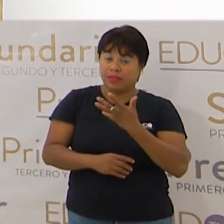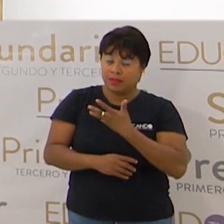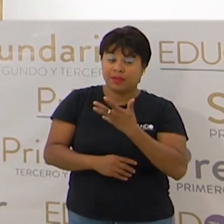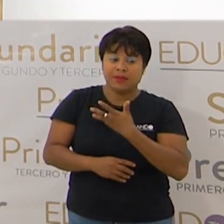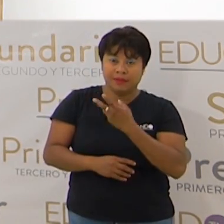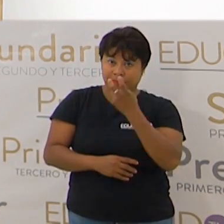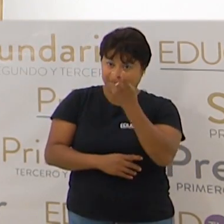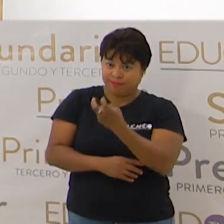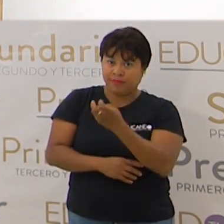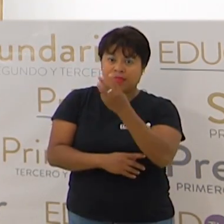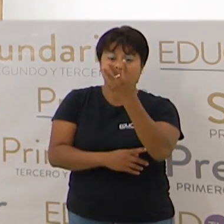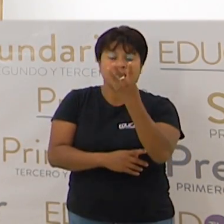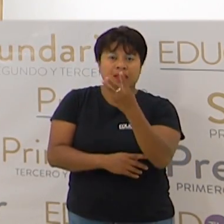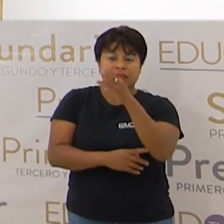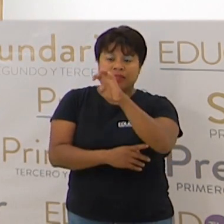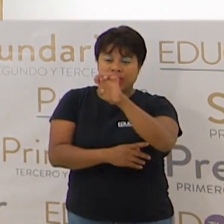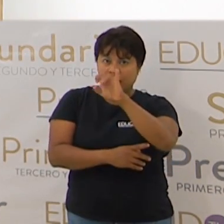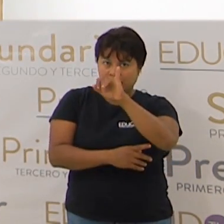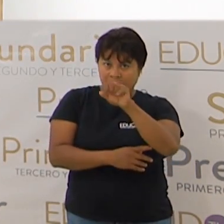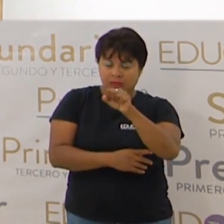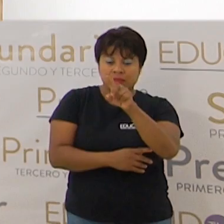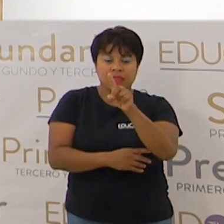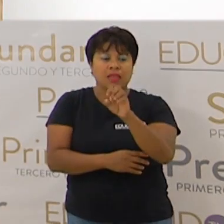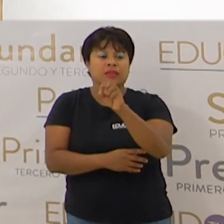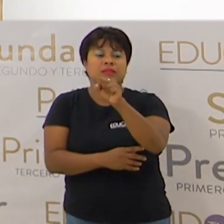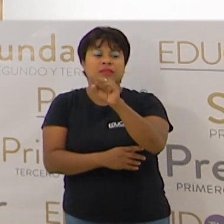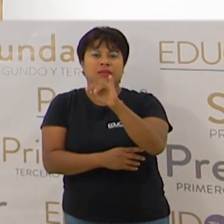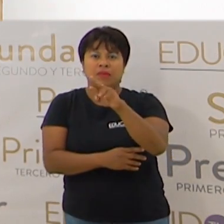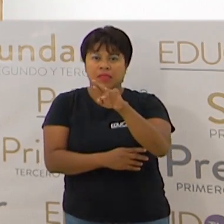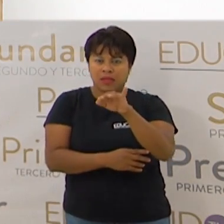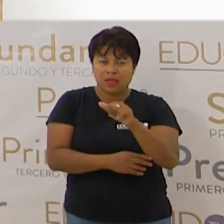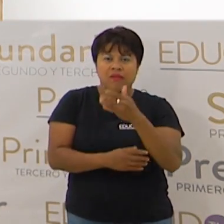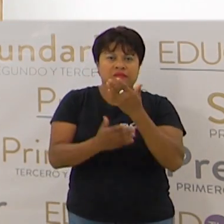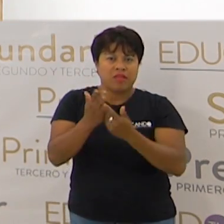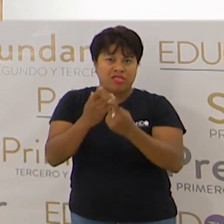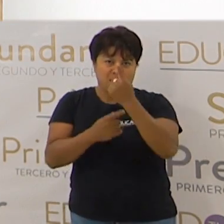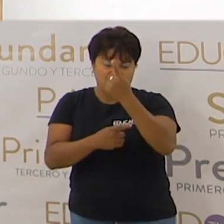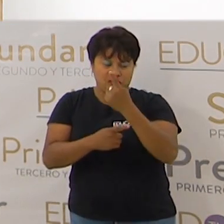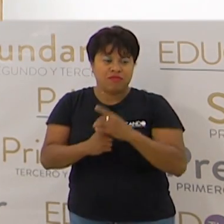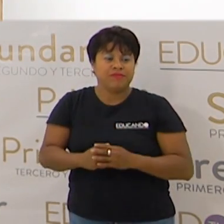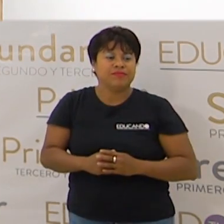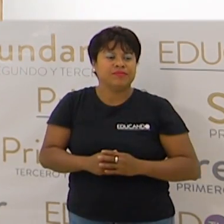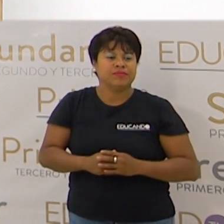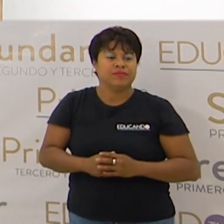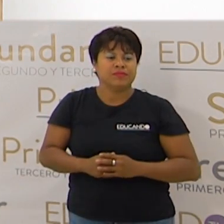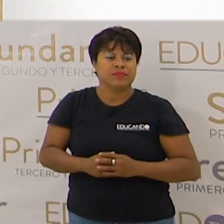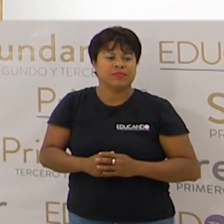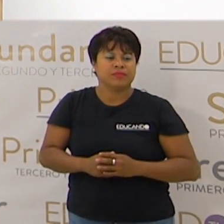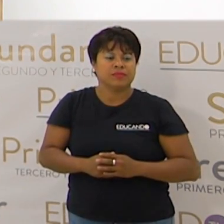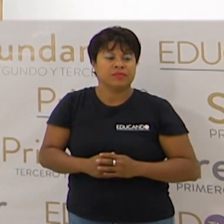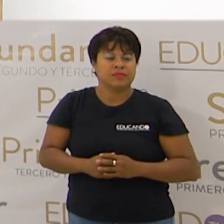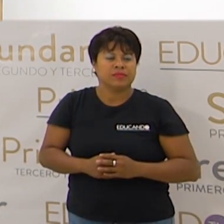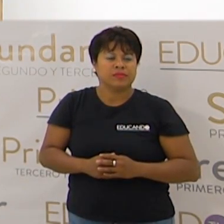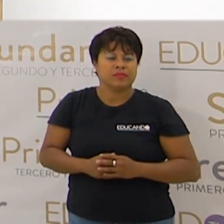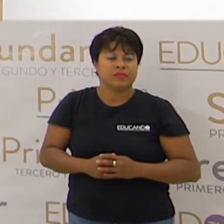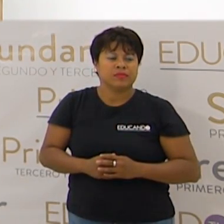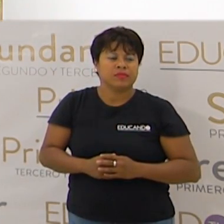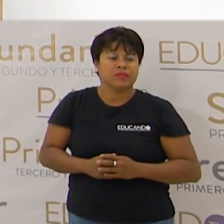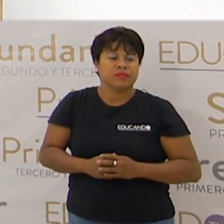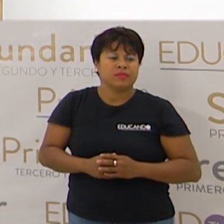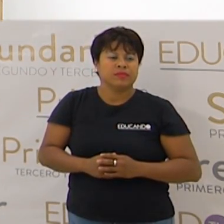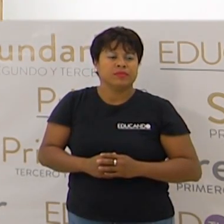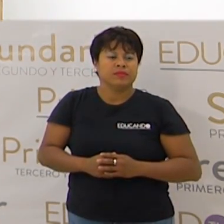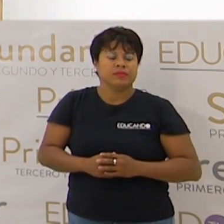tendría 3 ejes de simetría y faltaría uno más, ¿verdad? Bueno, vamos a pedirle prestado tantito aquí